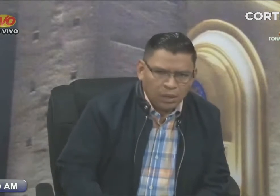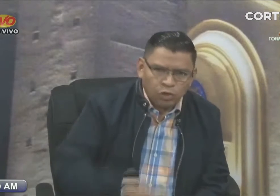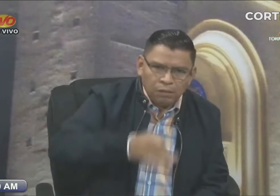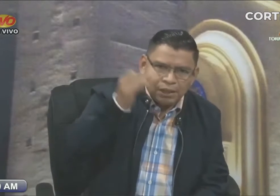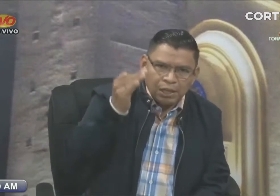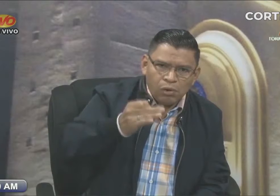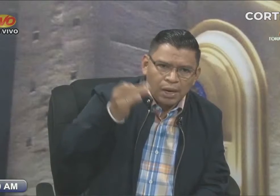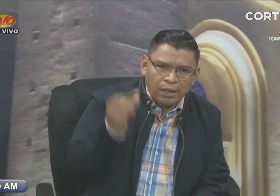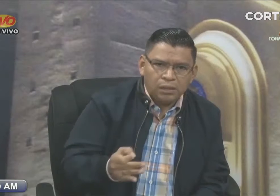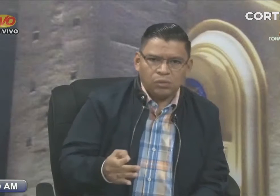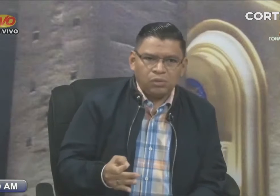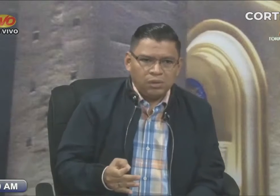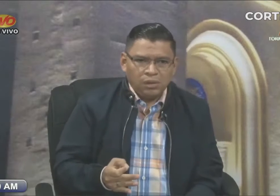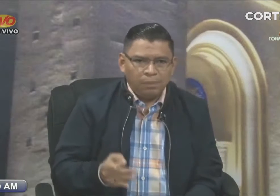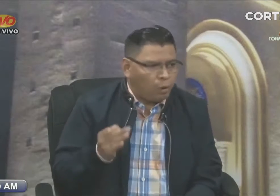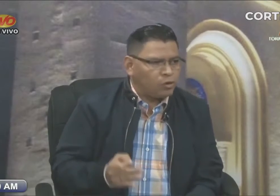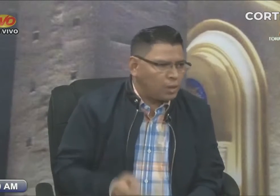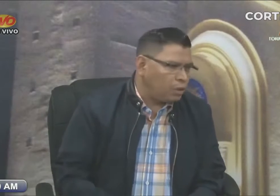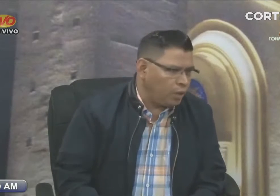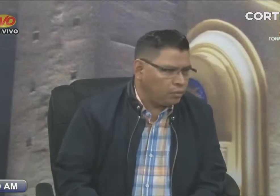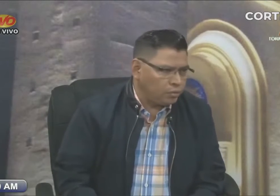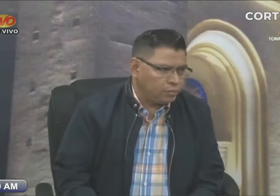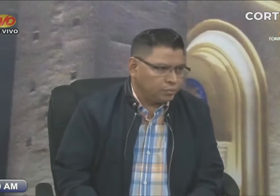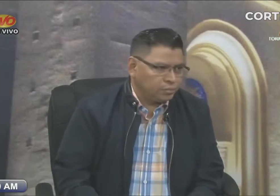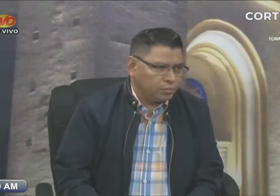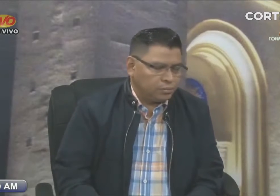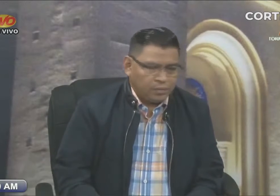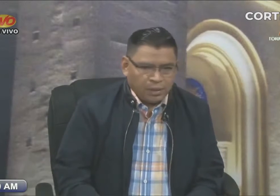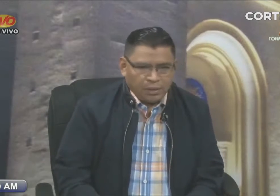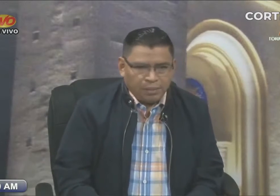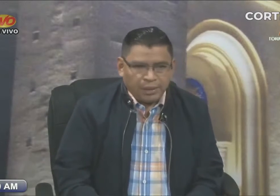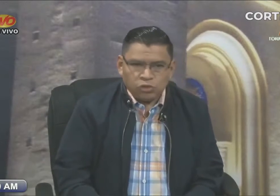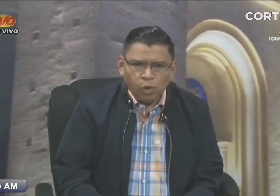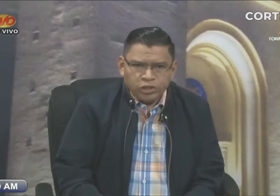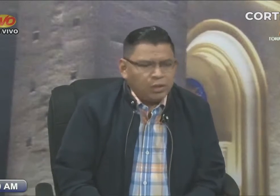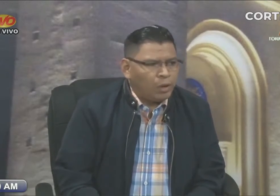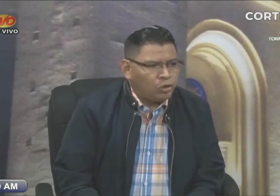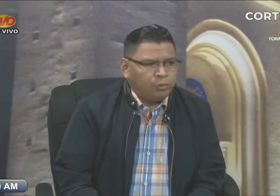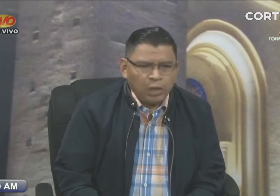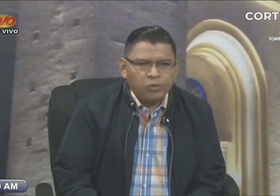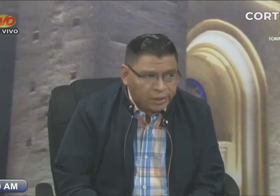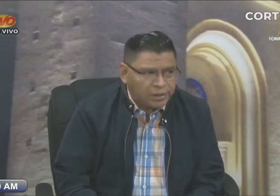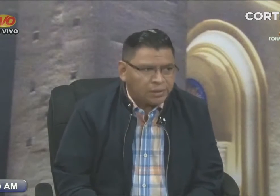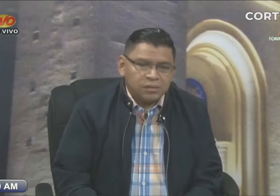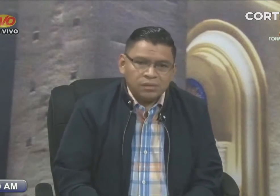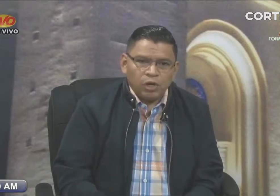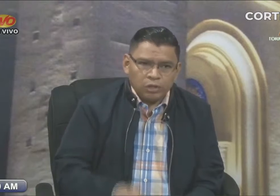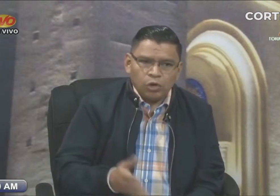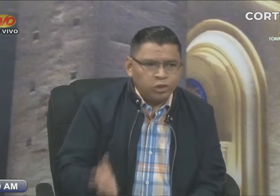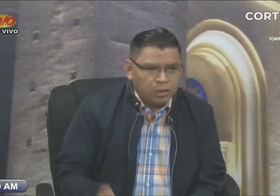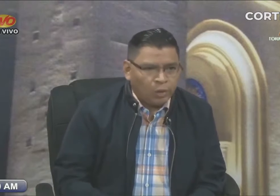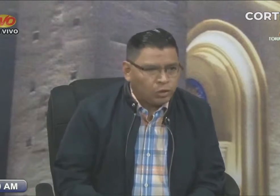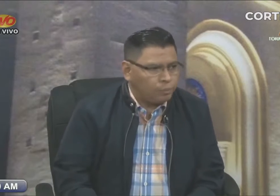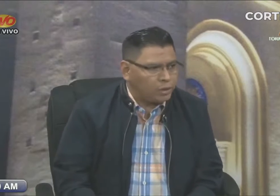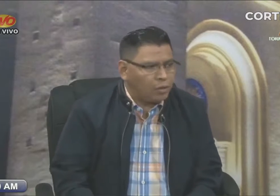votos. Eso debe estarlo clarito el pueblo salvadoreño. Sí. ¿Verdad? Somos 84 diputados, sí, pero